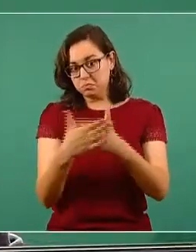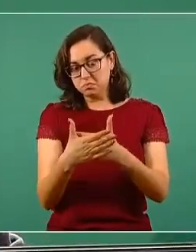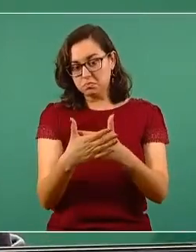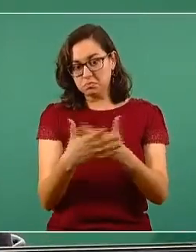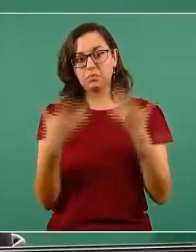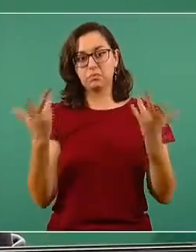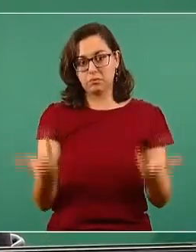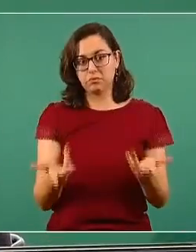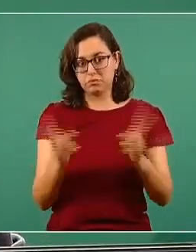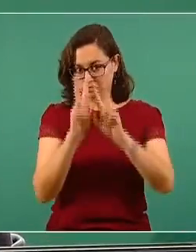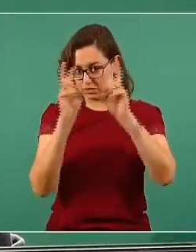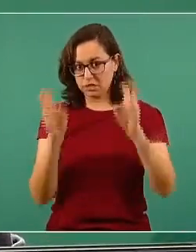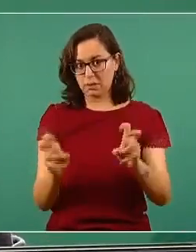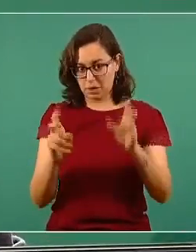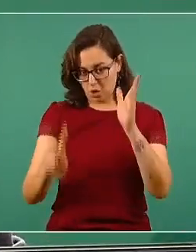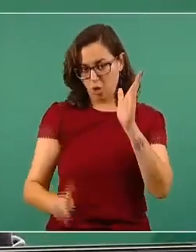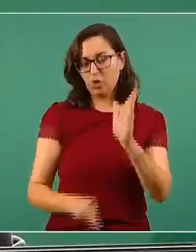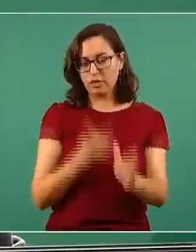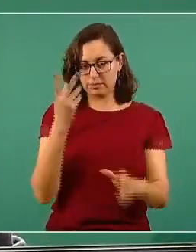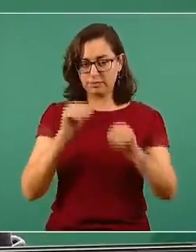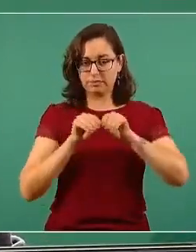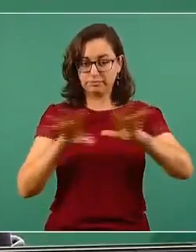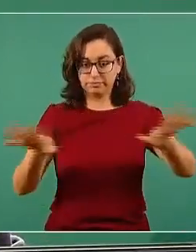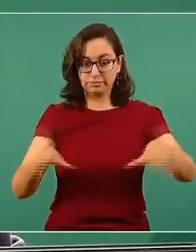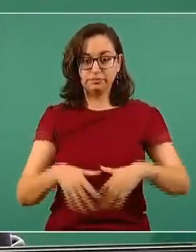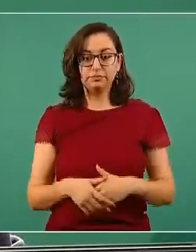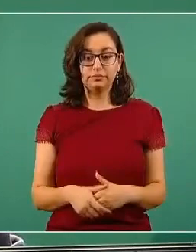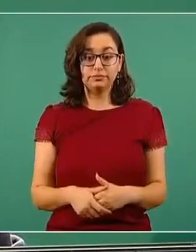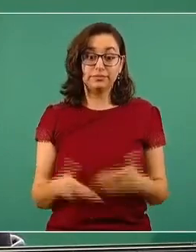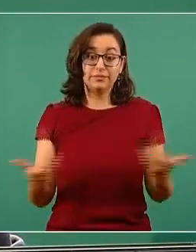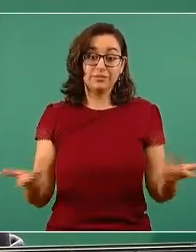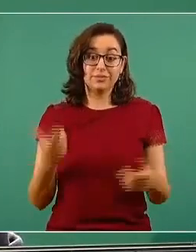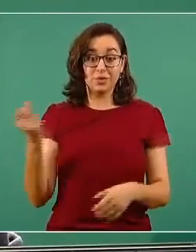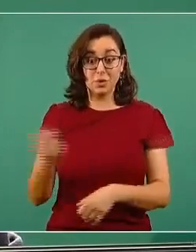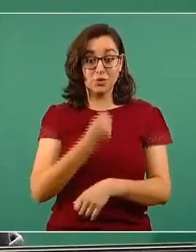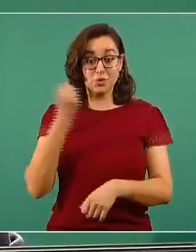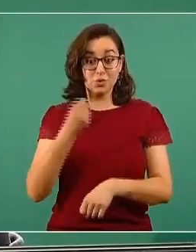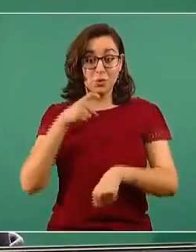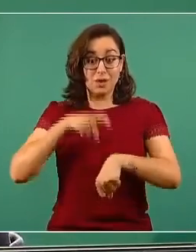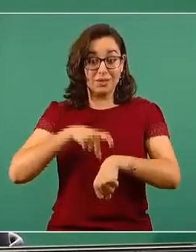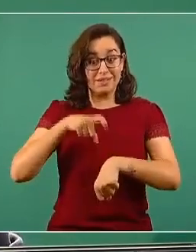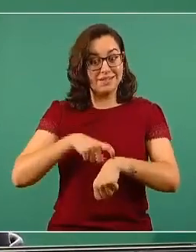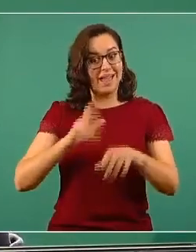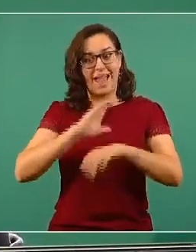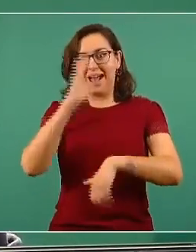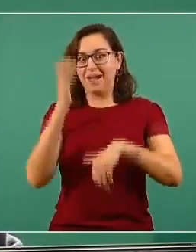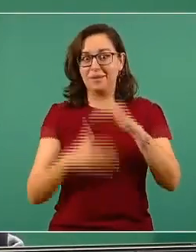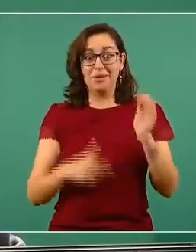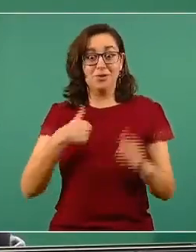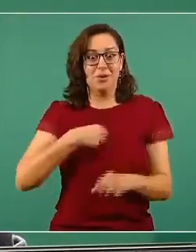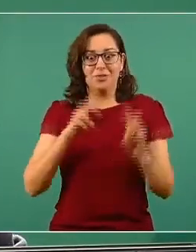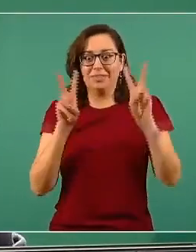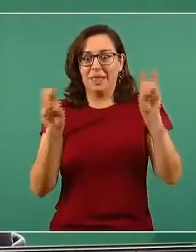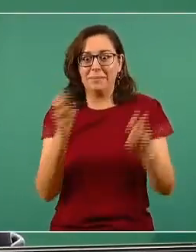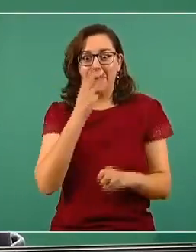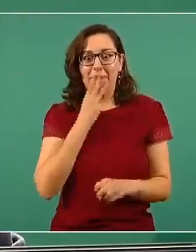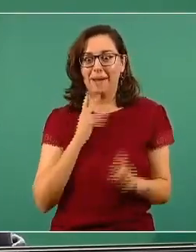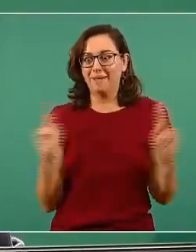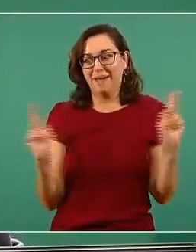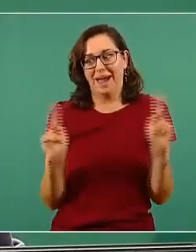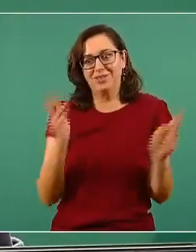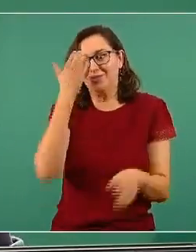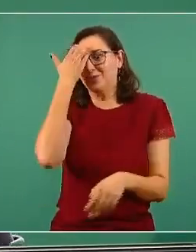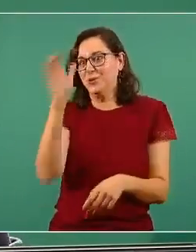retomar sobre la agenda de GISAMAC. Afortunadamente se nos acabó el tiempo porque de abejas sé muy poco y solo podría decir que